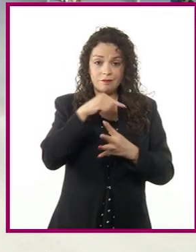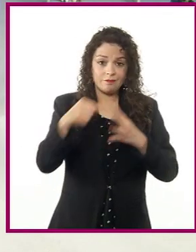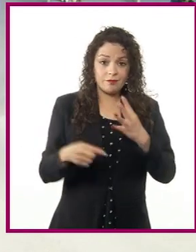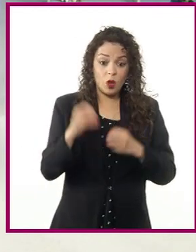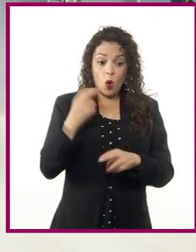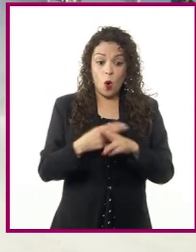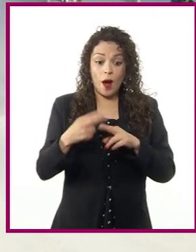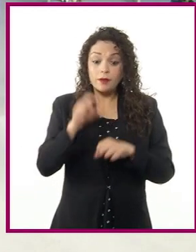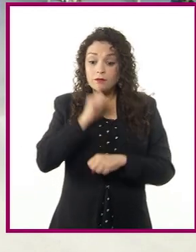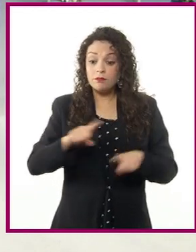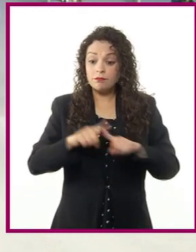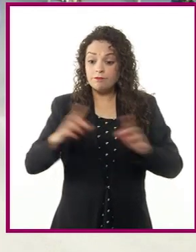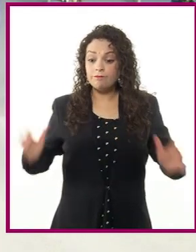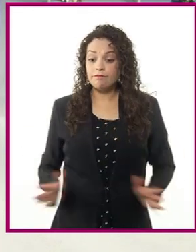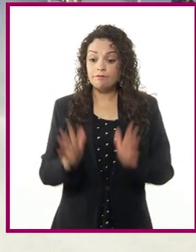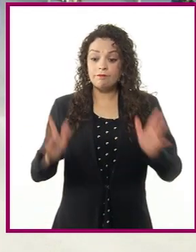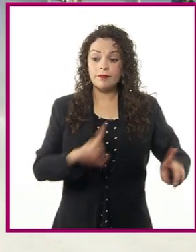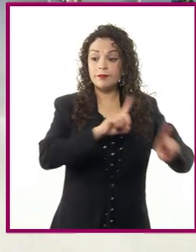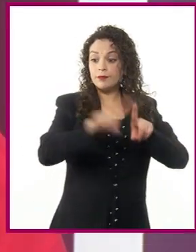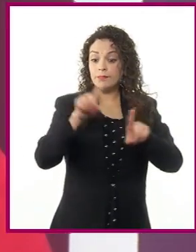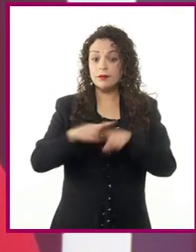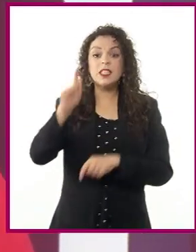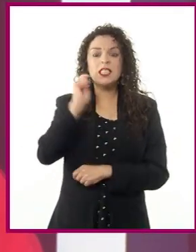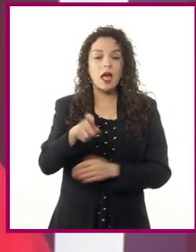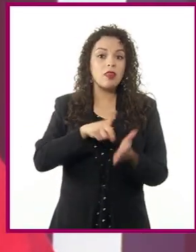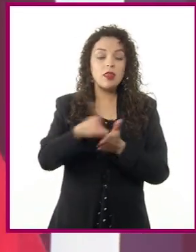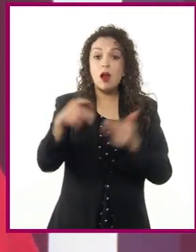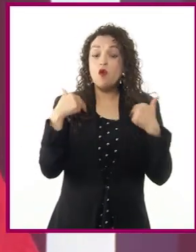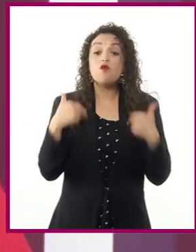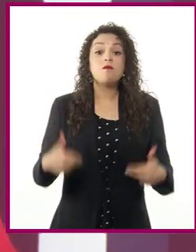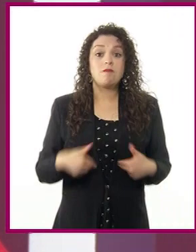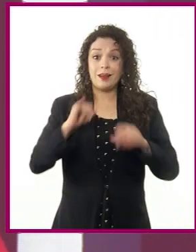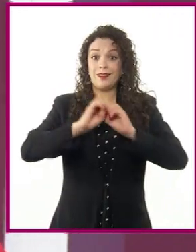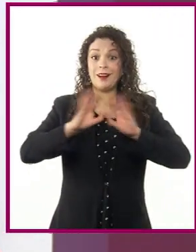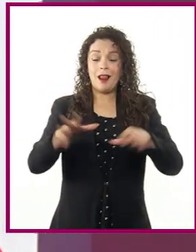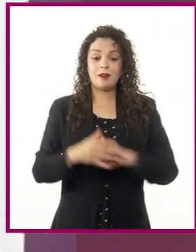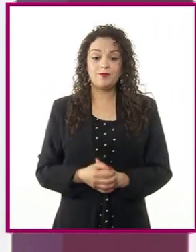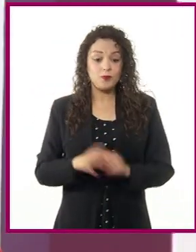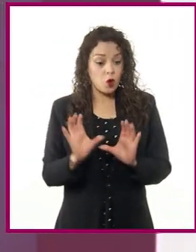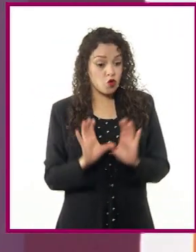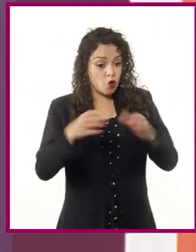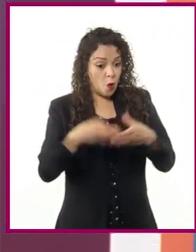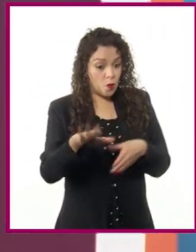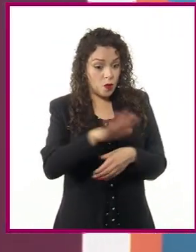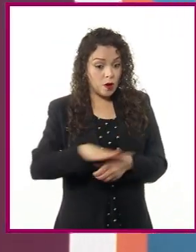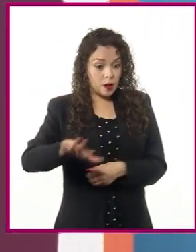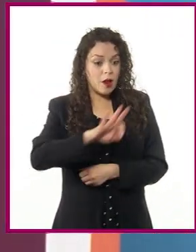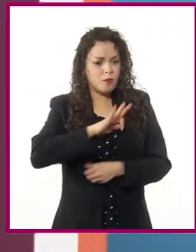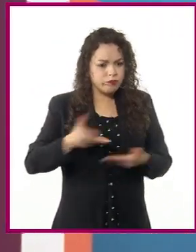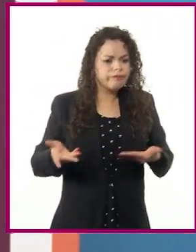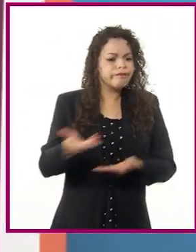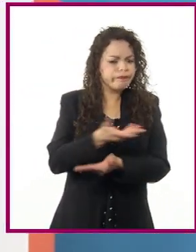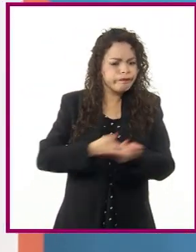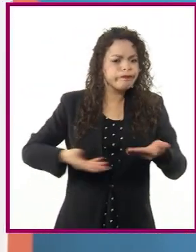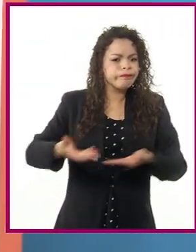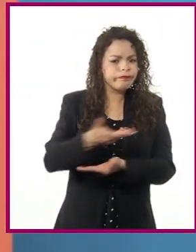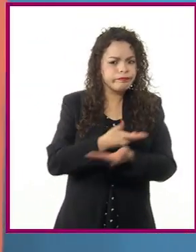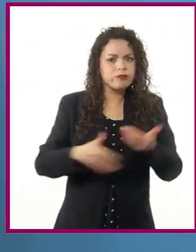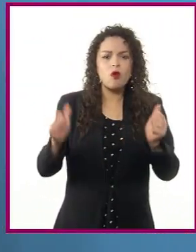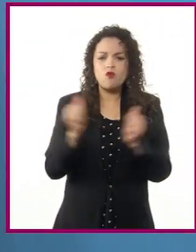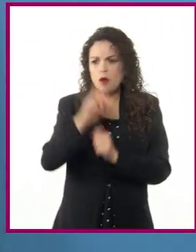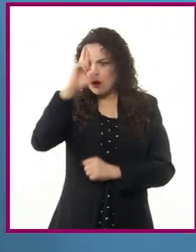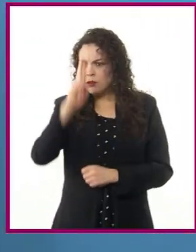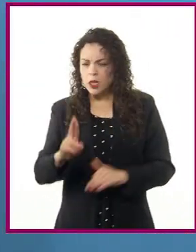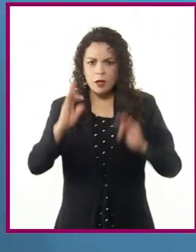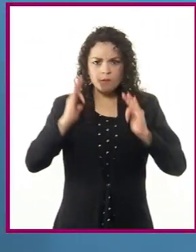se promueve la diversidad como un derecho humano. Cuando estas comunidades logran convivir en un marco de tolerancia y